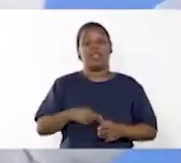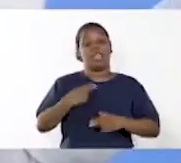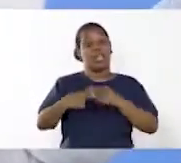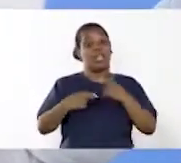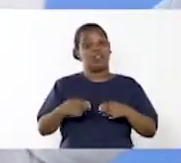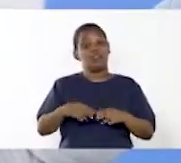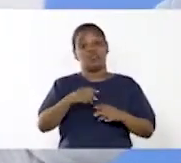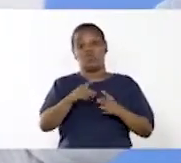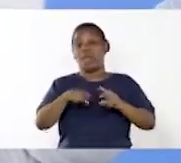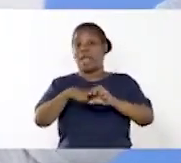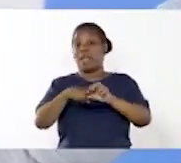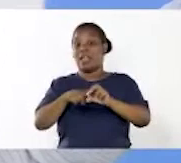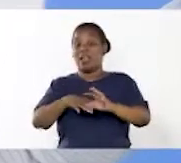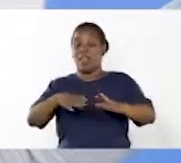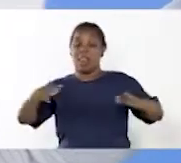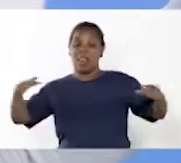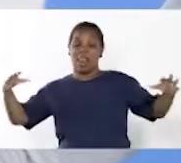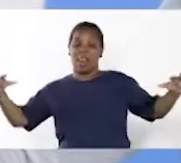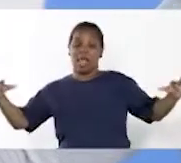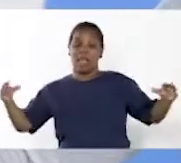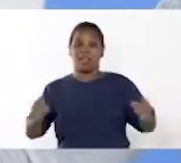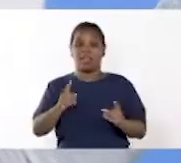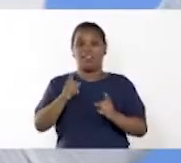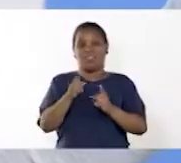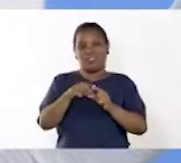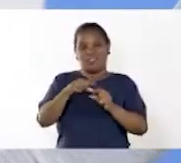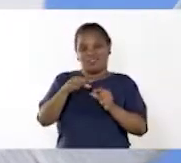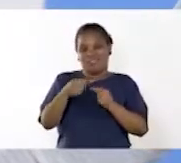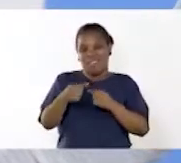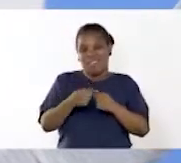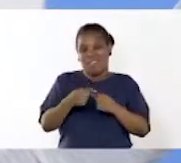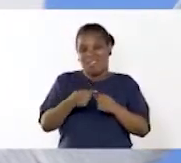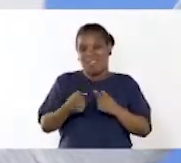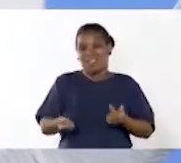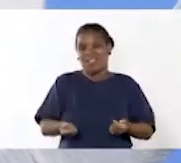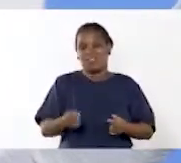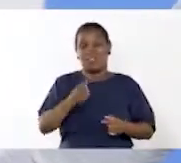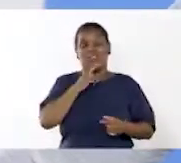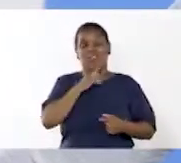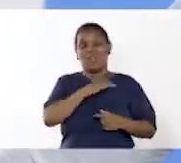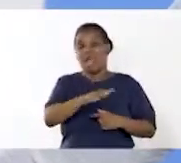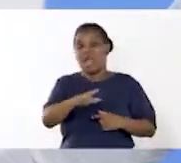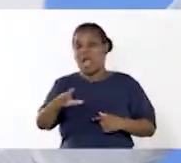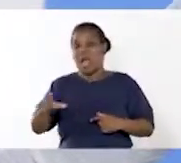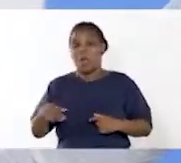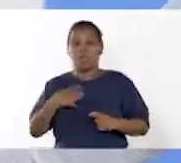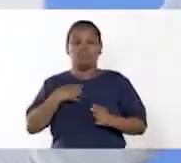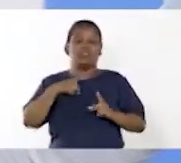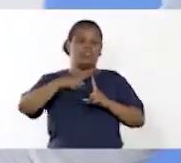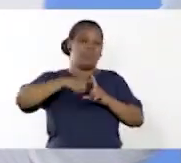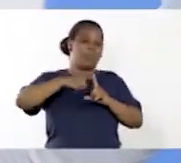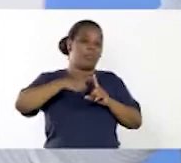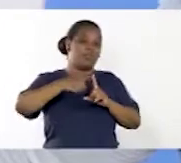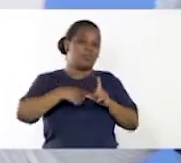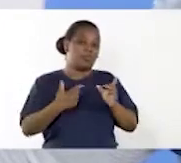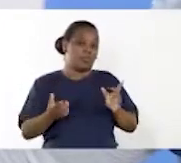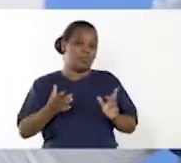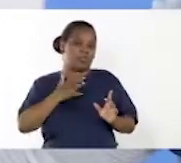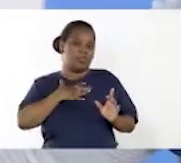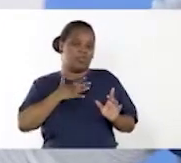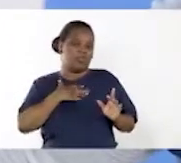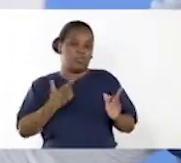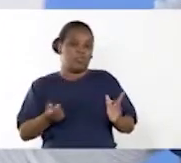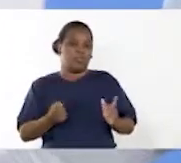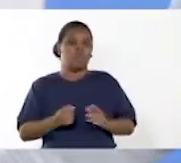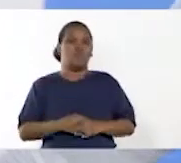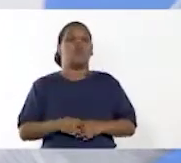larga y estrecha le da temperaturas similares. El hecho de estar rodeada de agua crea condiciones favorables